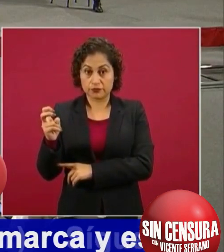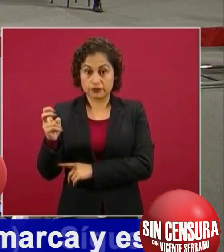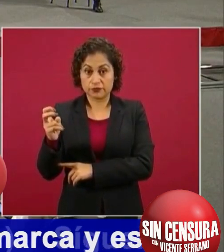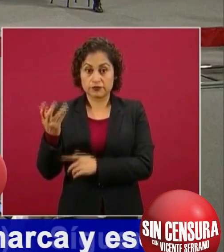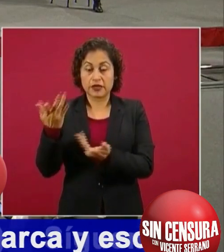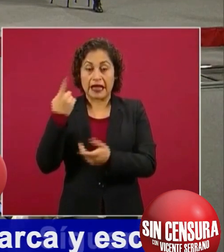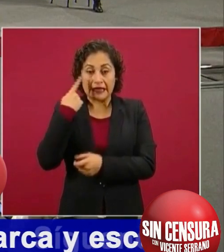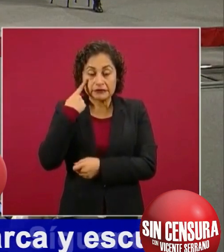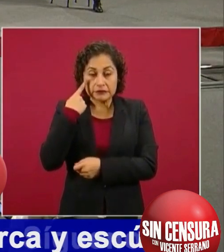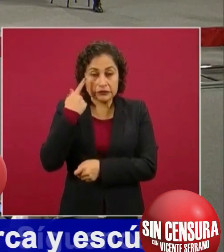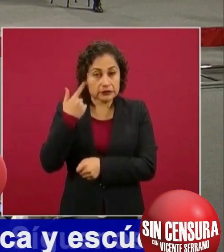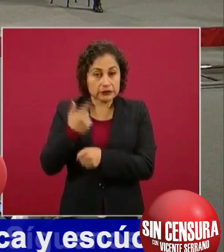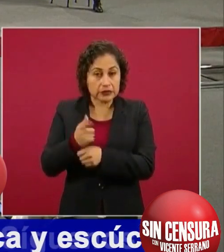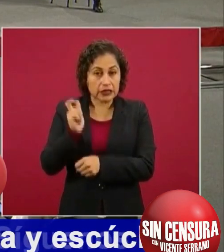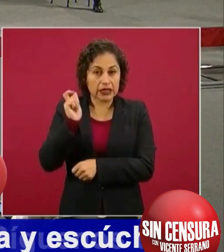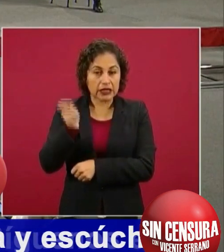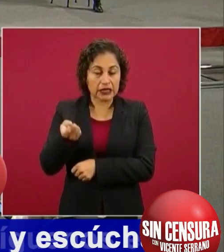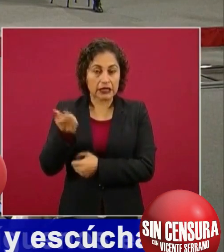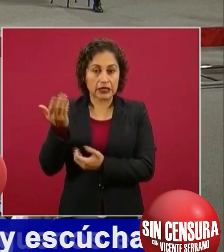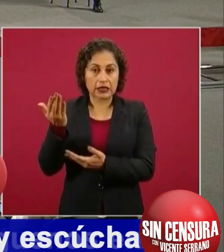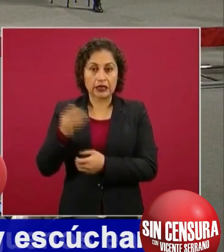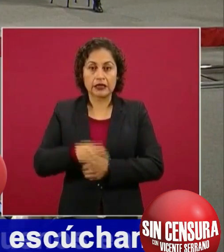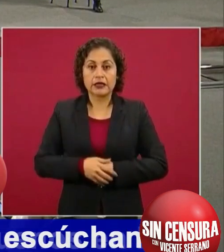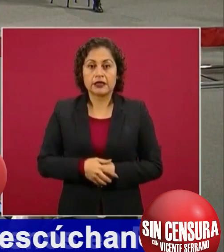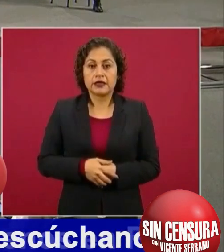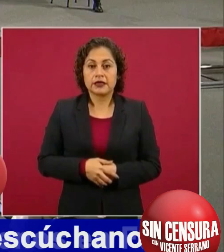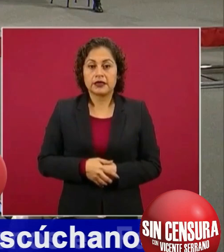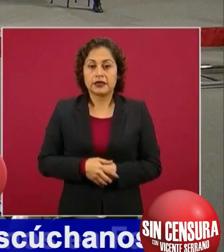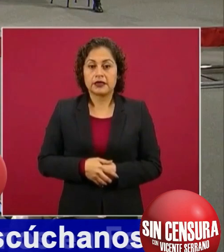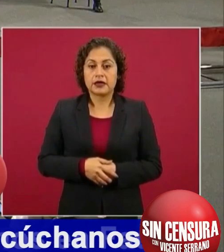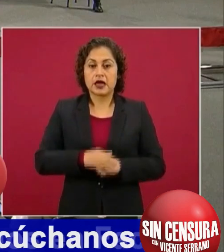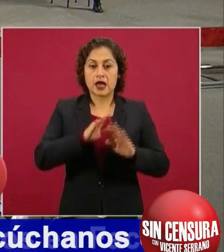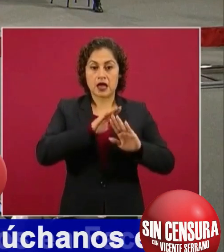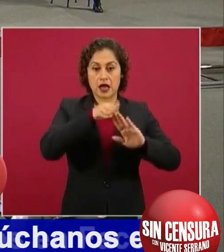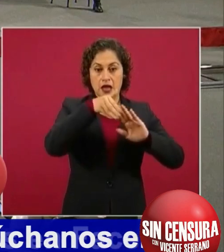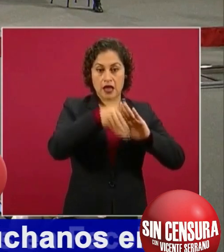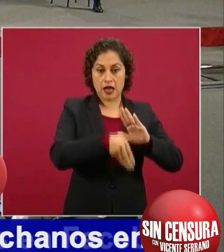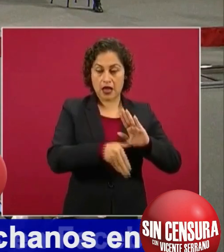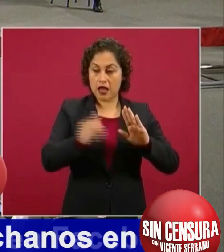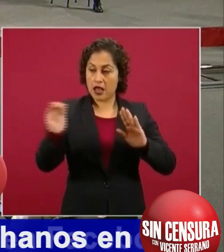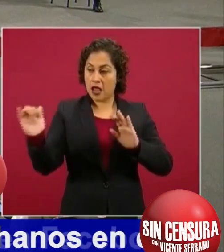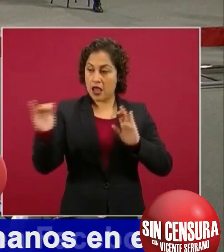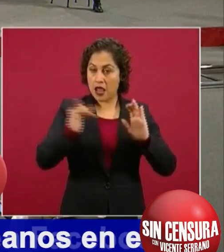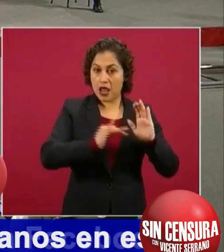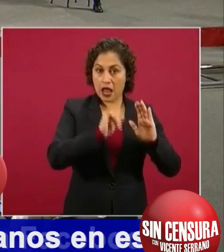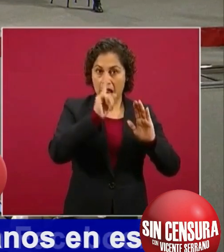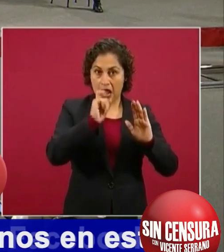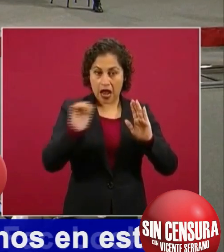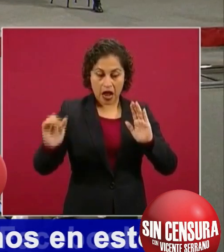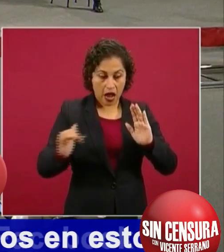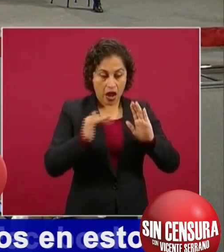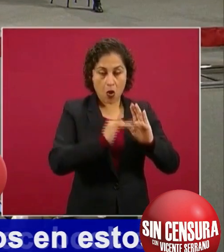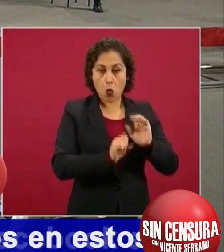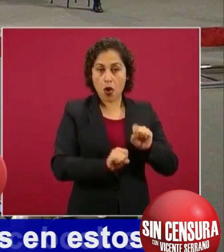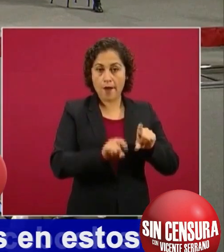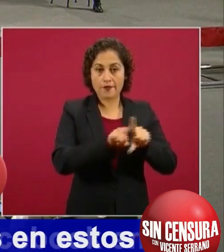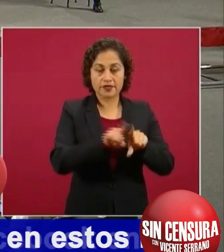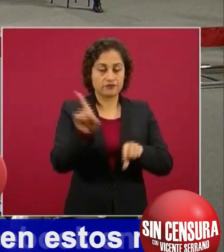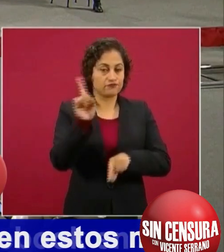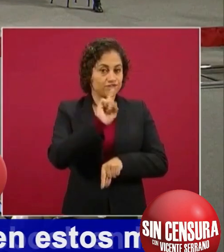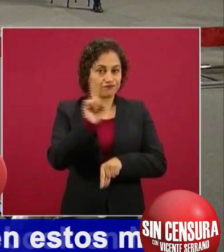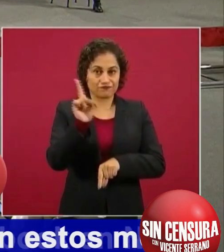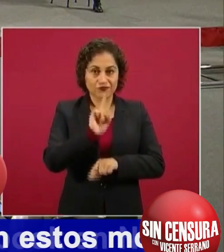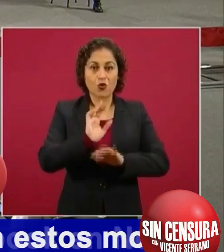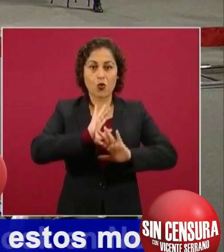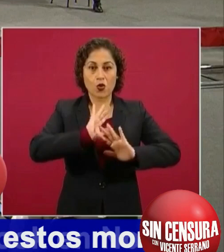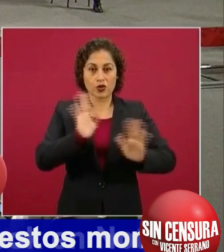que estemos recibiendo en la presa el mismo volumen de agua, es que ya estamos vaciando